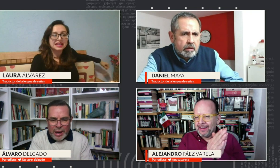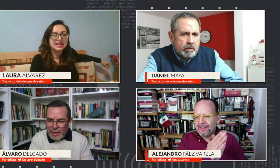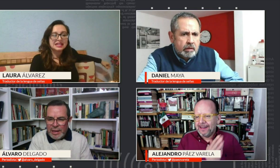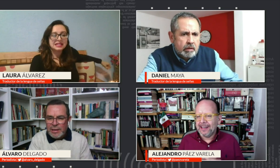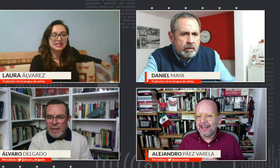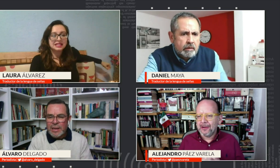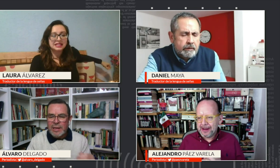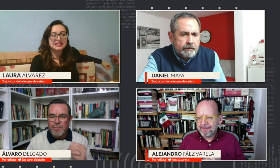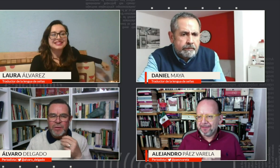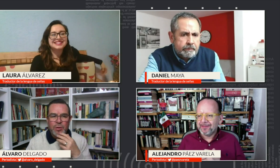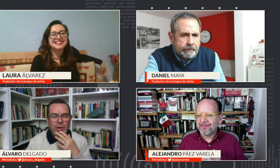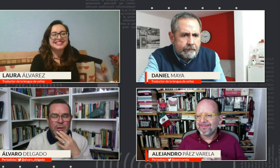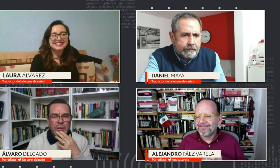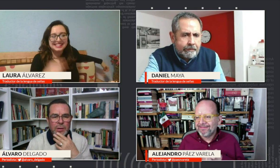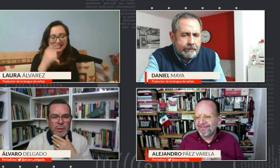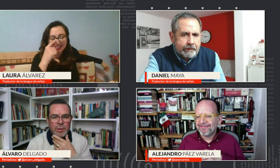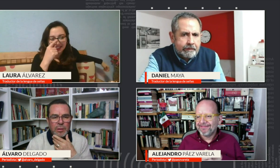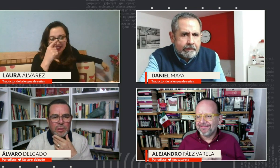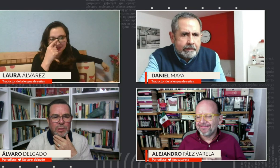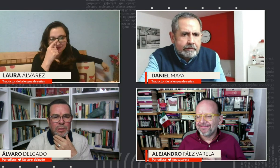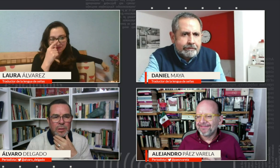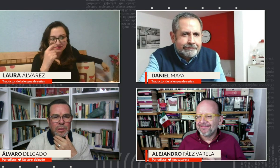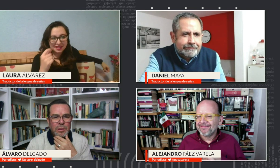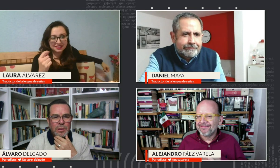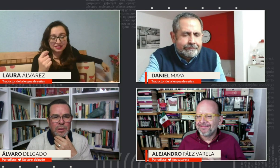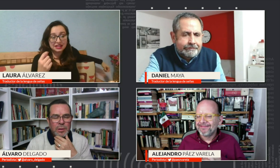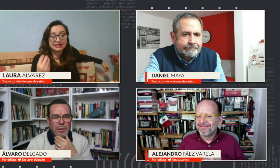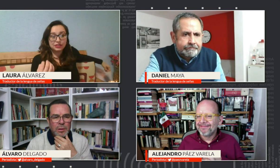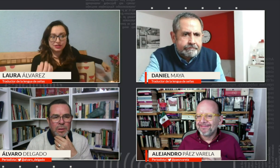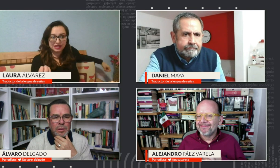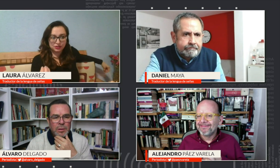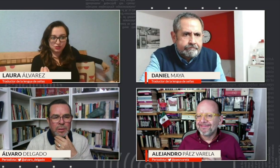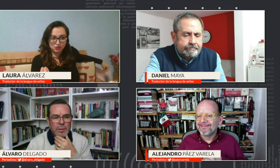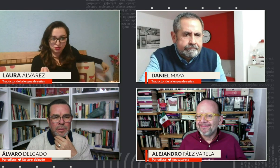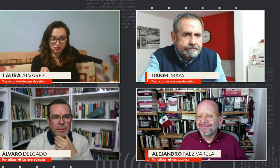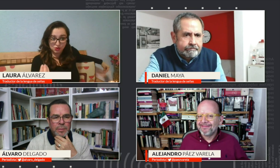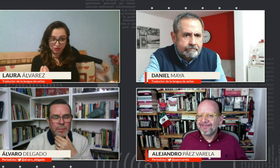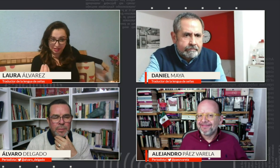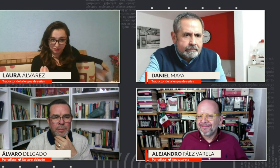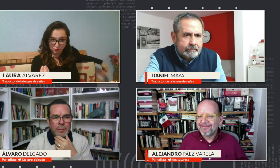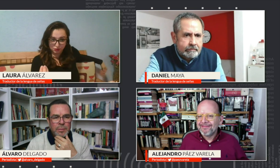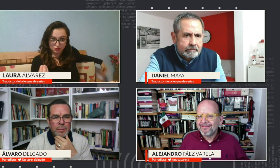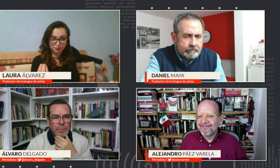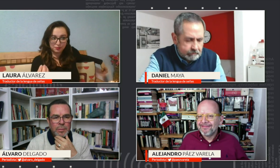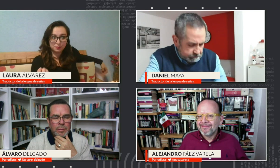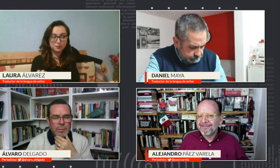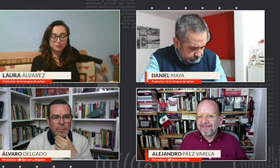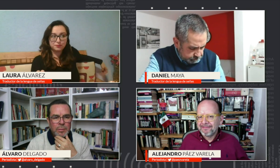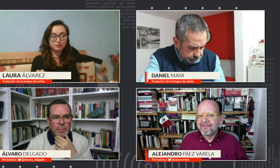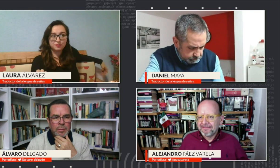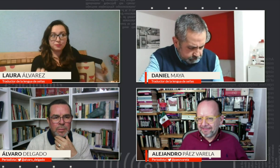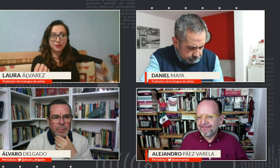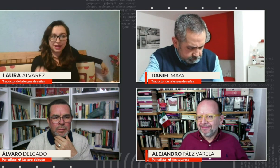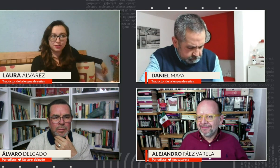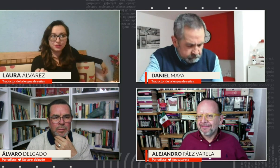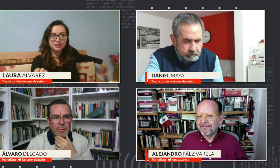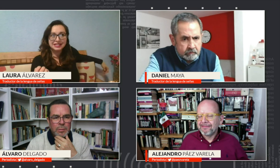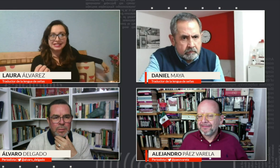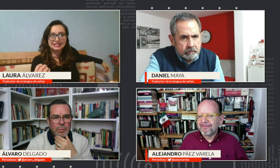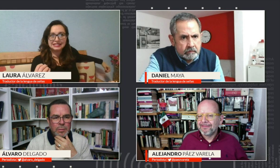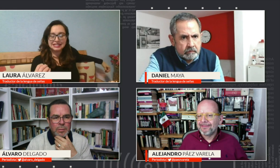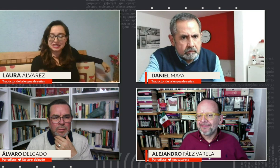no, Laura, adelante, por favor. Sí, el dato exacto no lo tenemos,